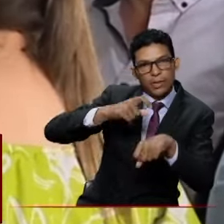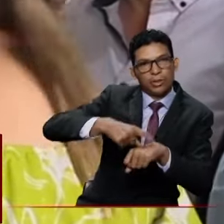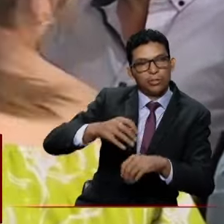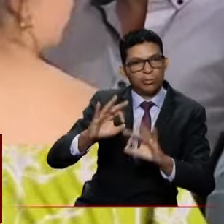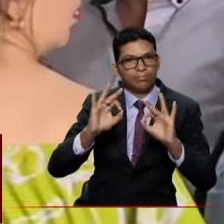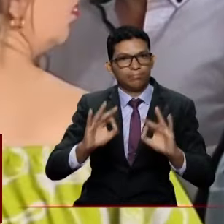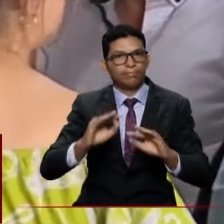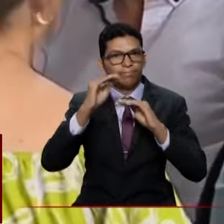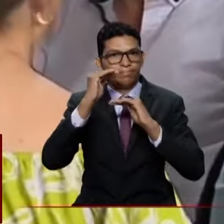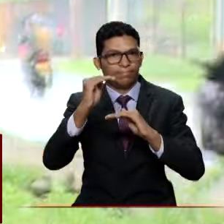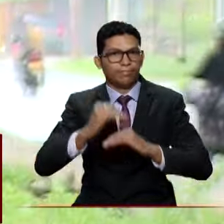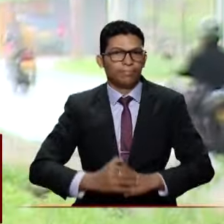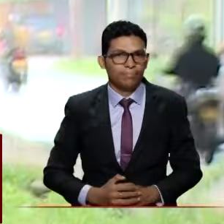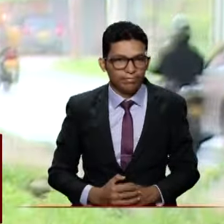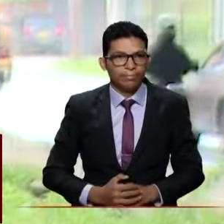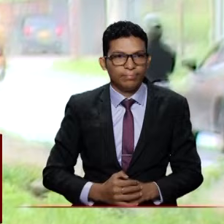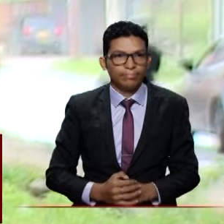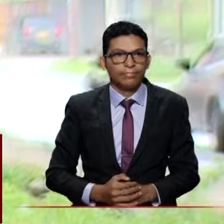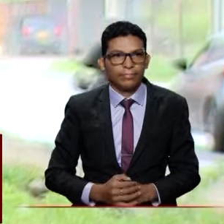establecido por la señora